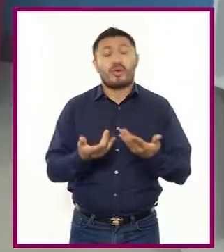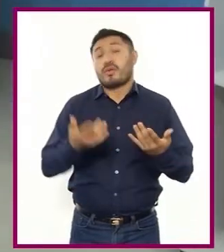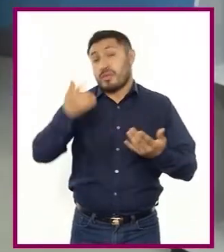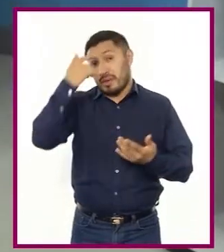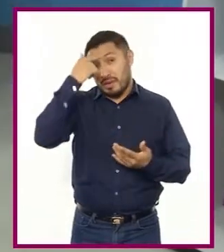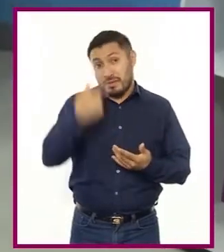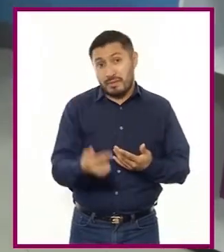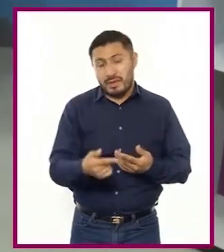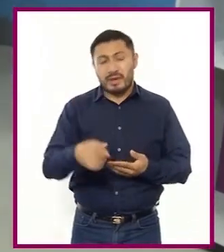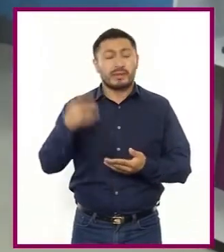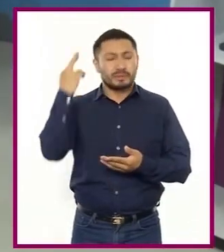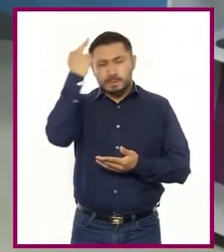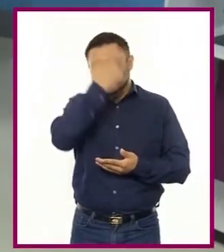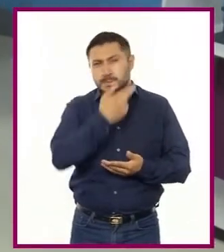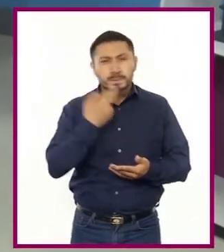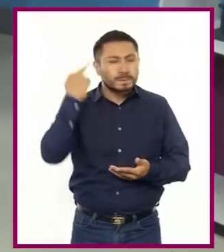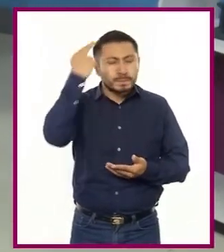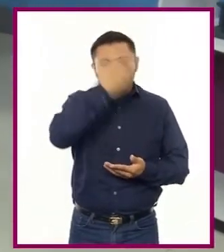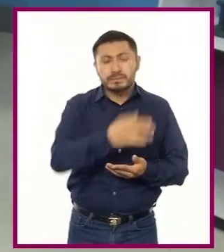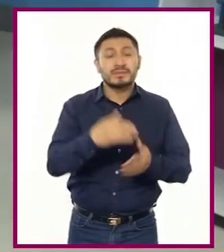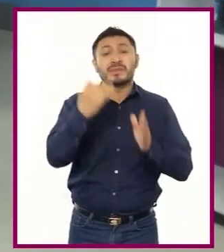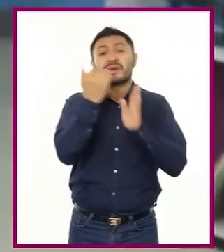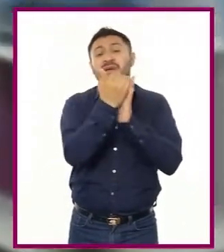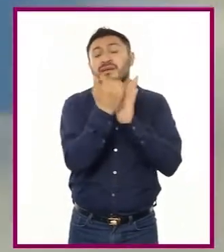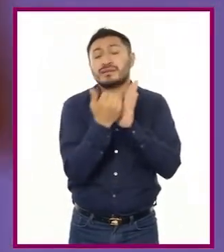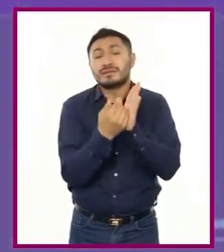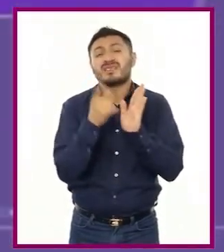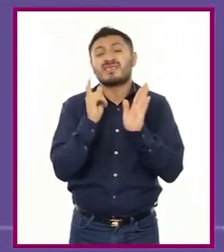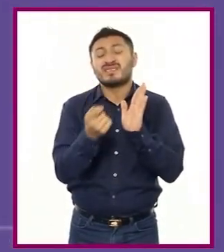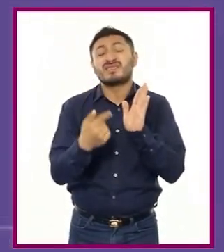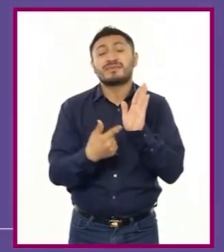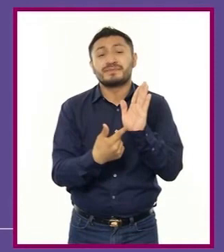mediante la ratificación de los siguientes puntos.